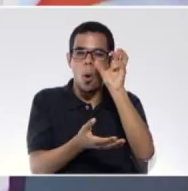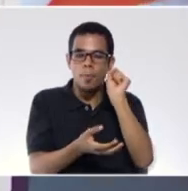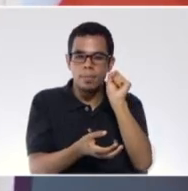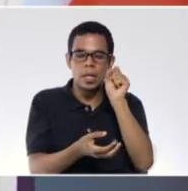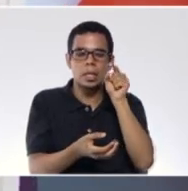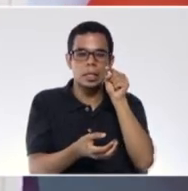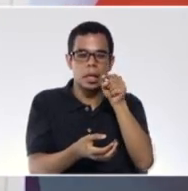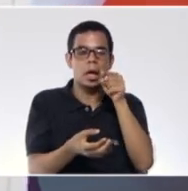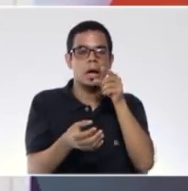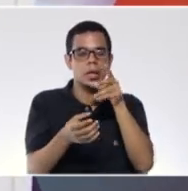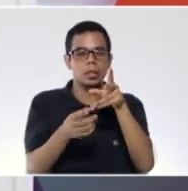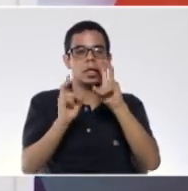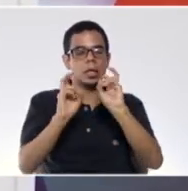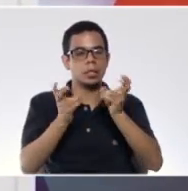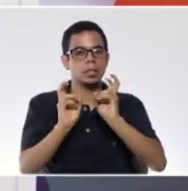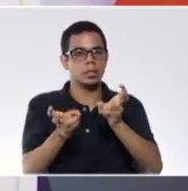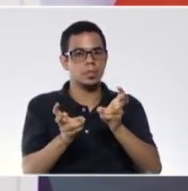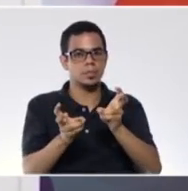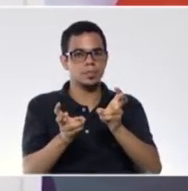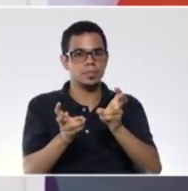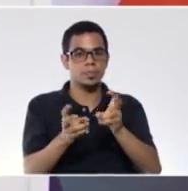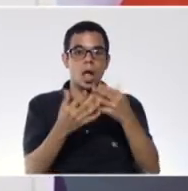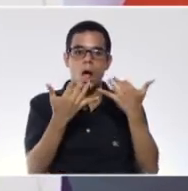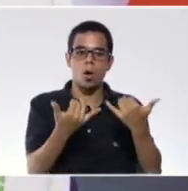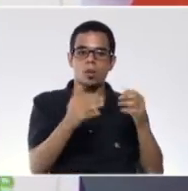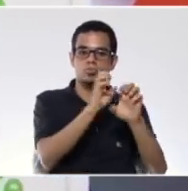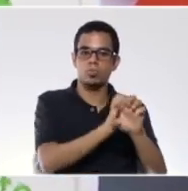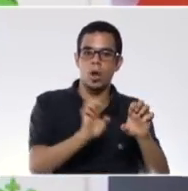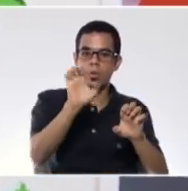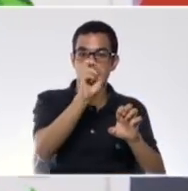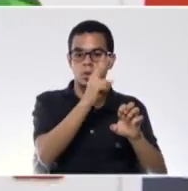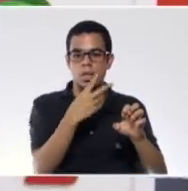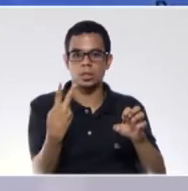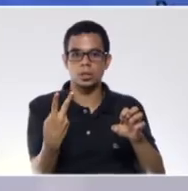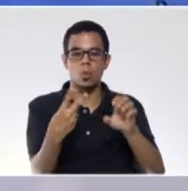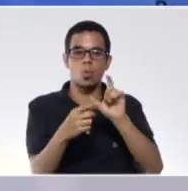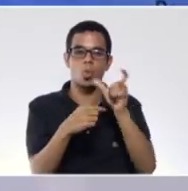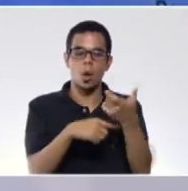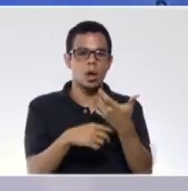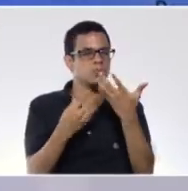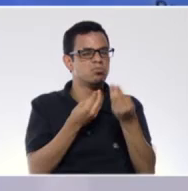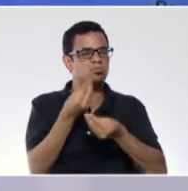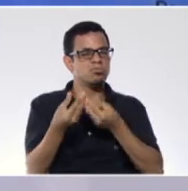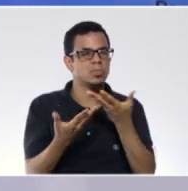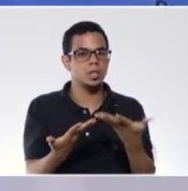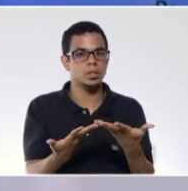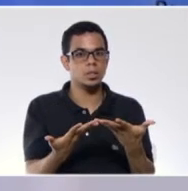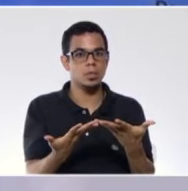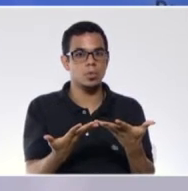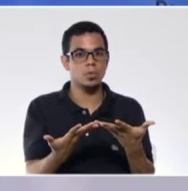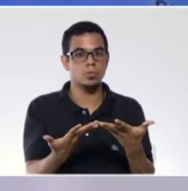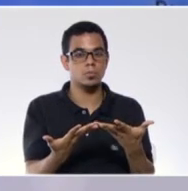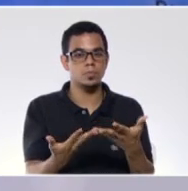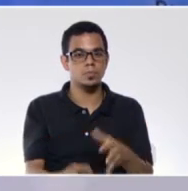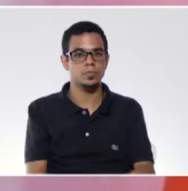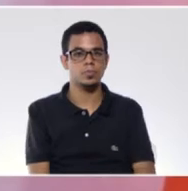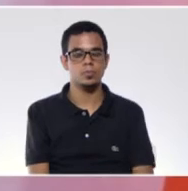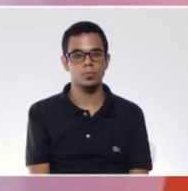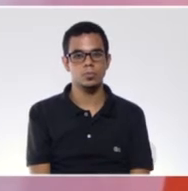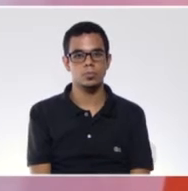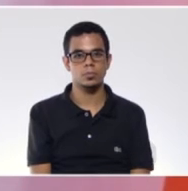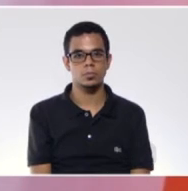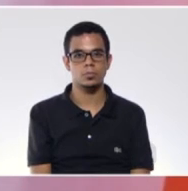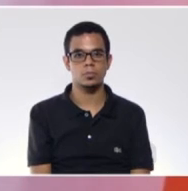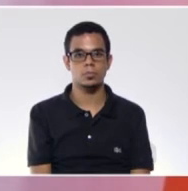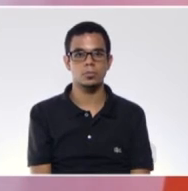en cuanto a las ecuaciones de segundo grado, ¿qué podemos hacer o cuáles son esas orientaciones para los estudiantes de este nivel?